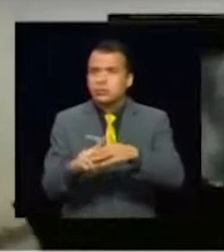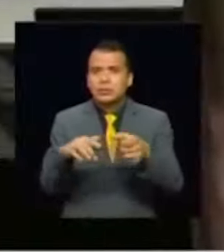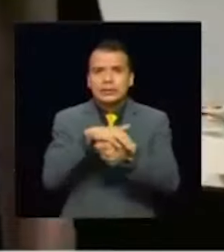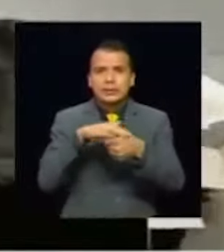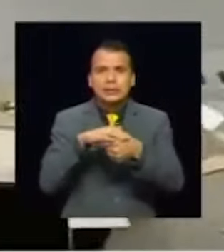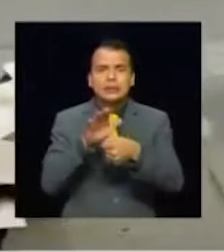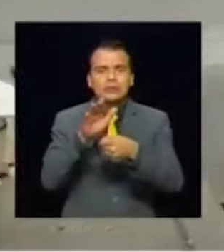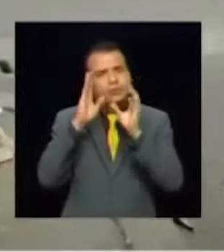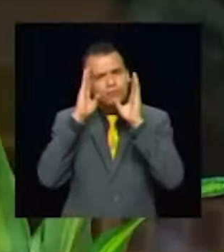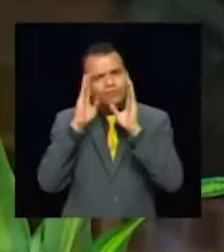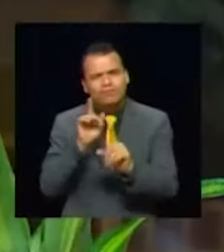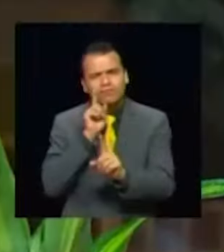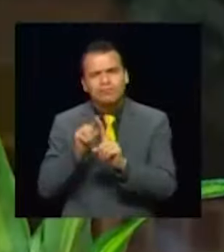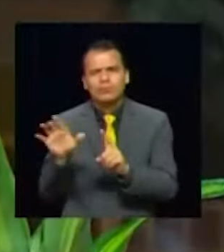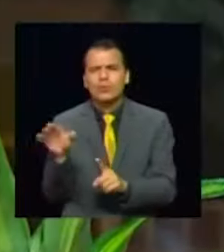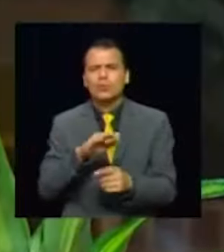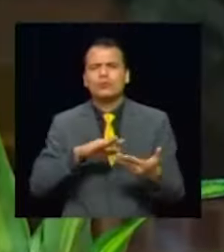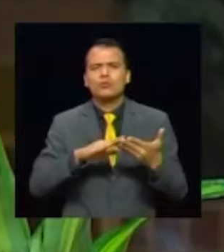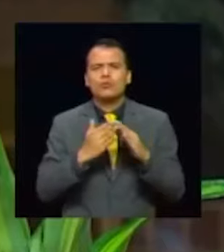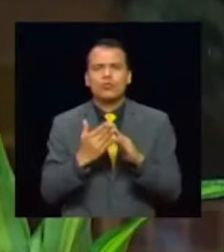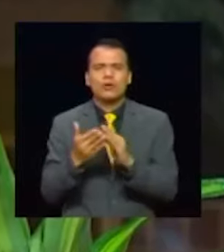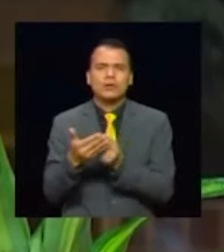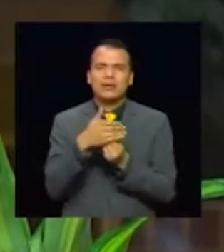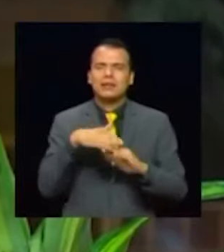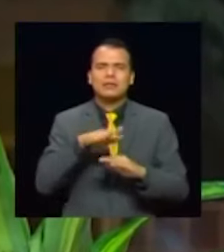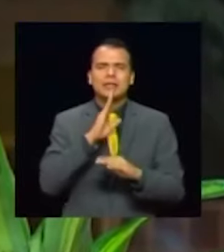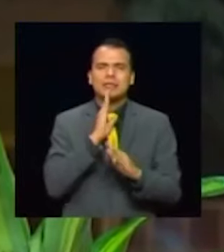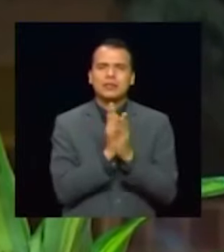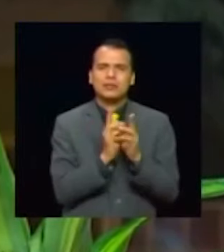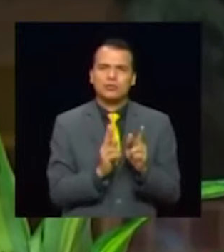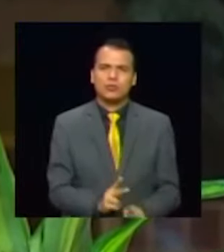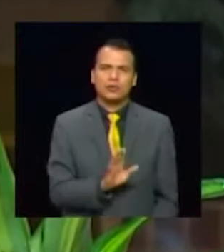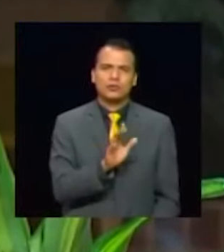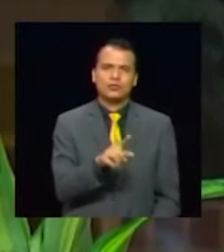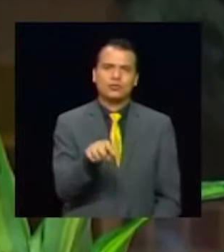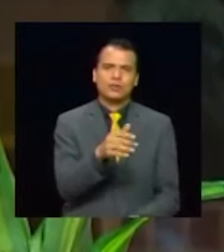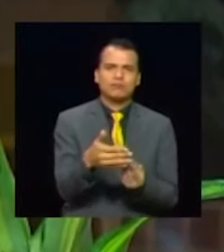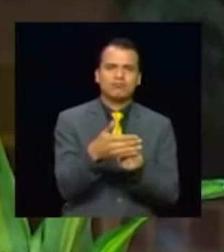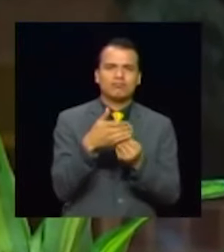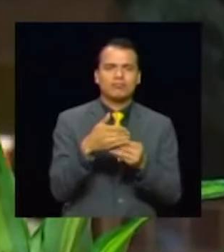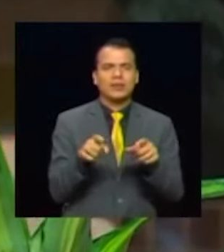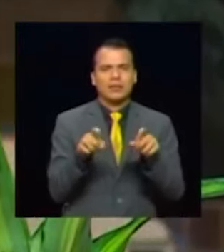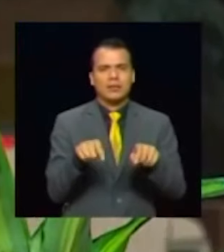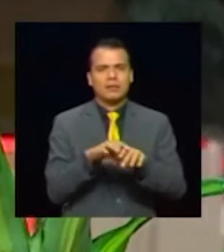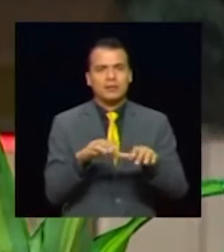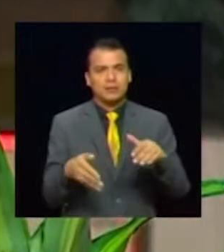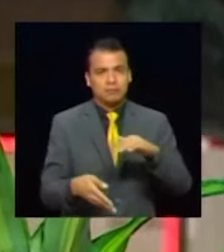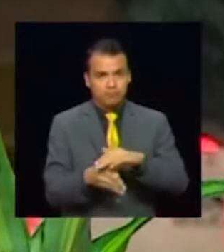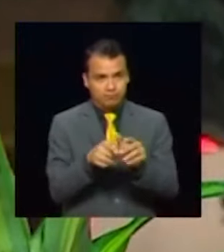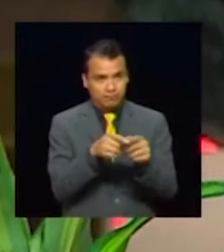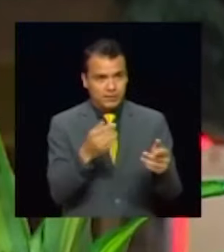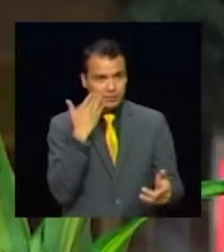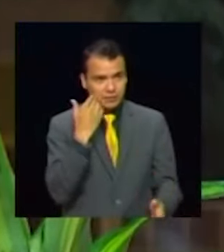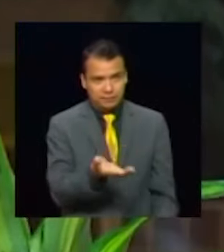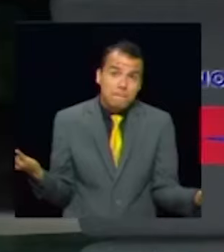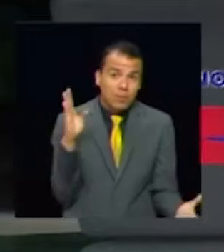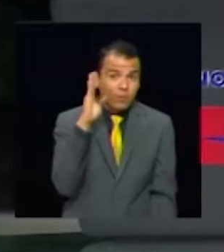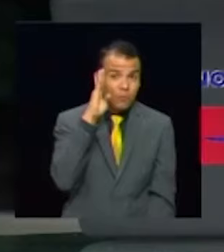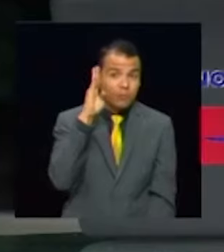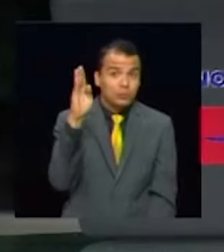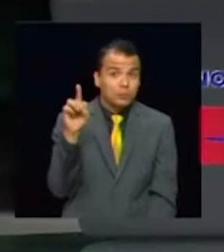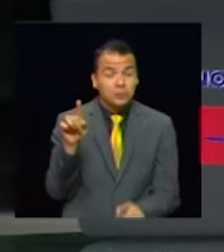la seguridad de la comunidad estudiantil. Por el momento es la información. Continúe usted con más noticias en